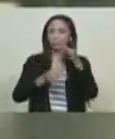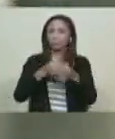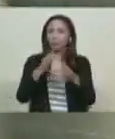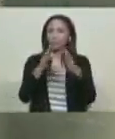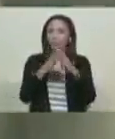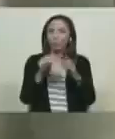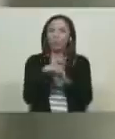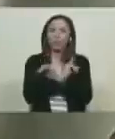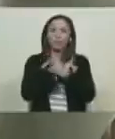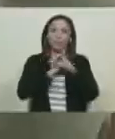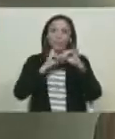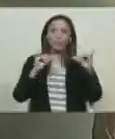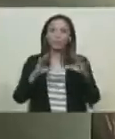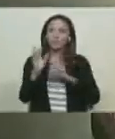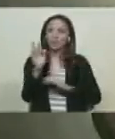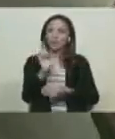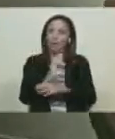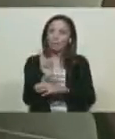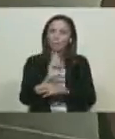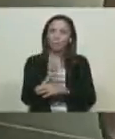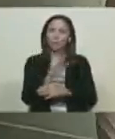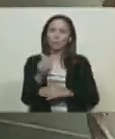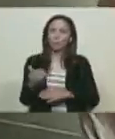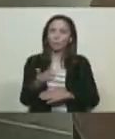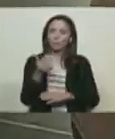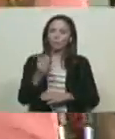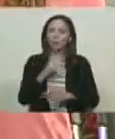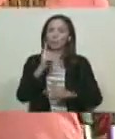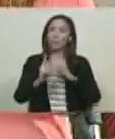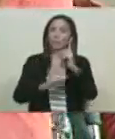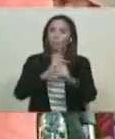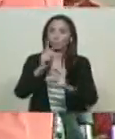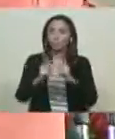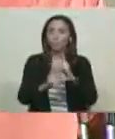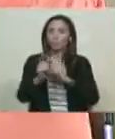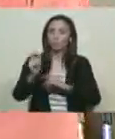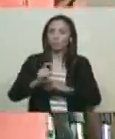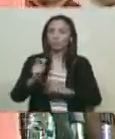a Venezuela en lo productivo es uno de los objetivos del segundo